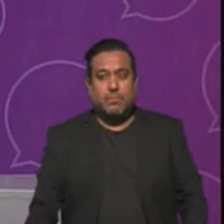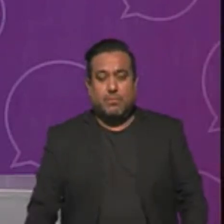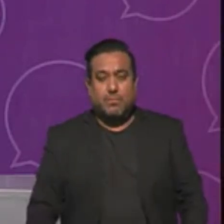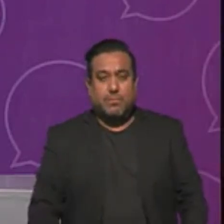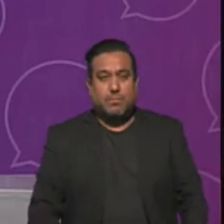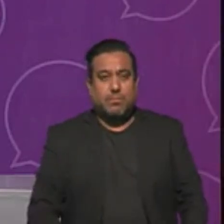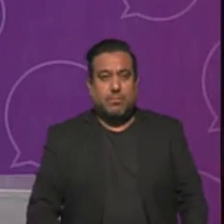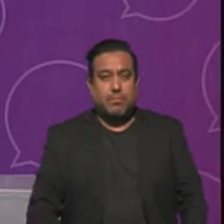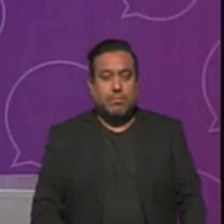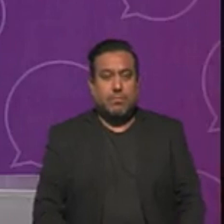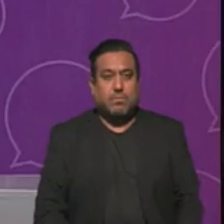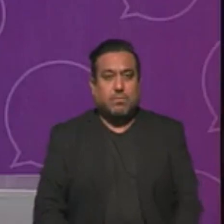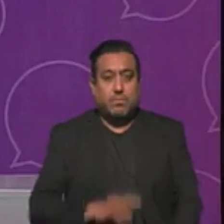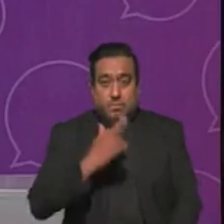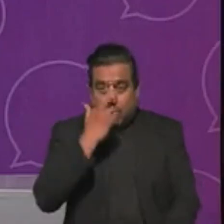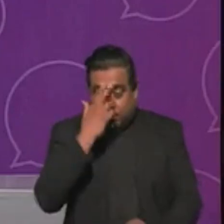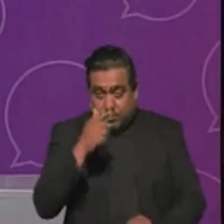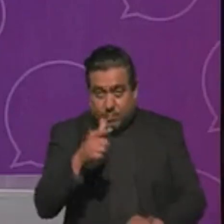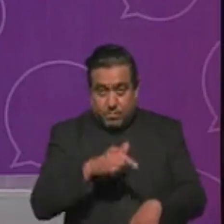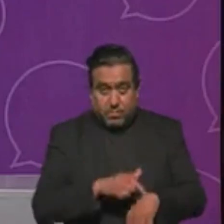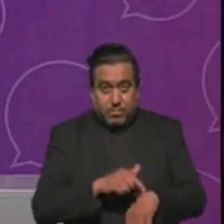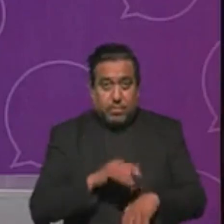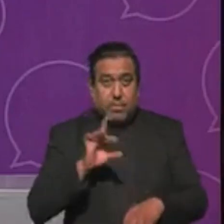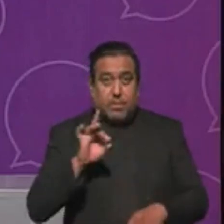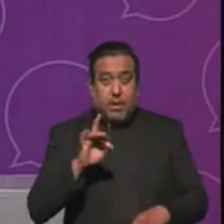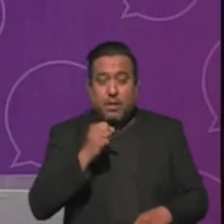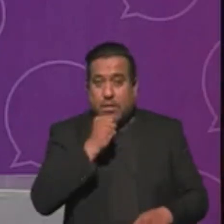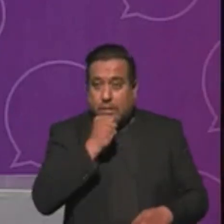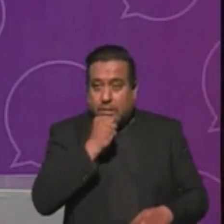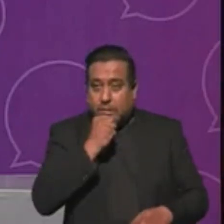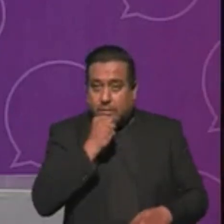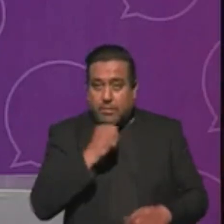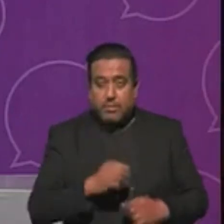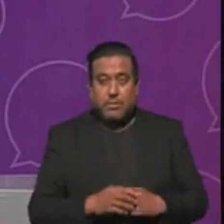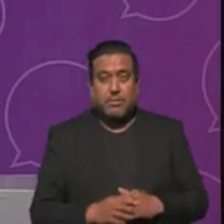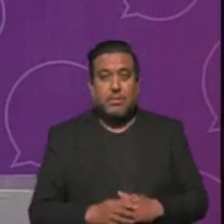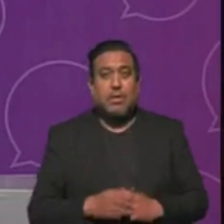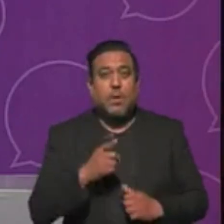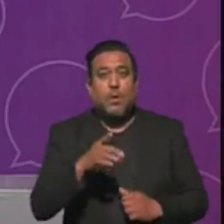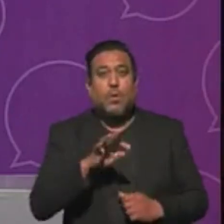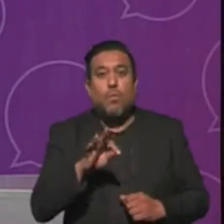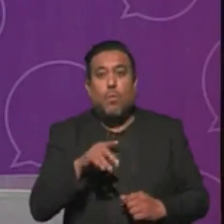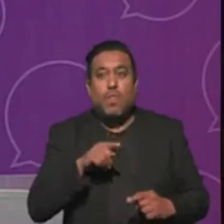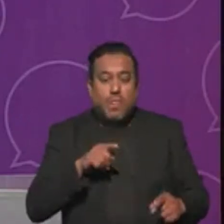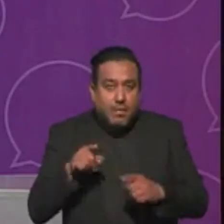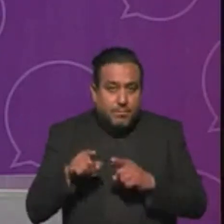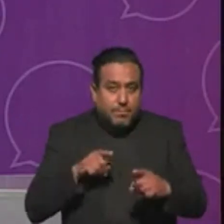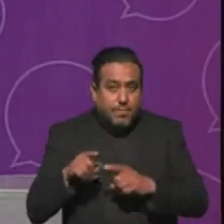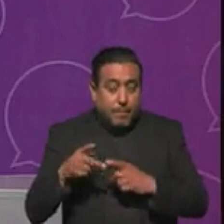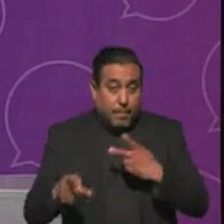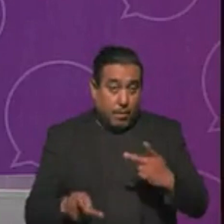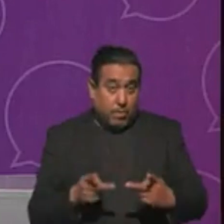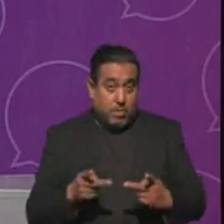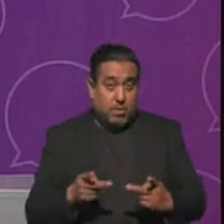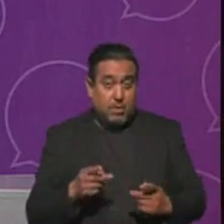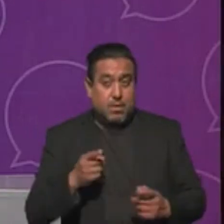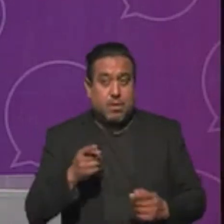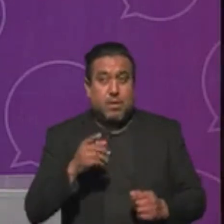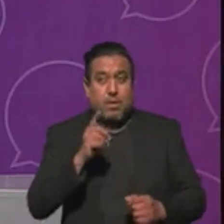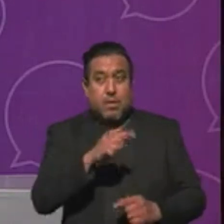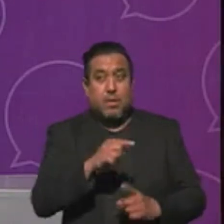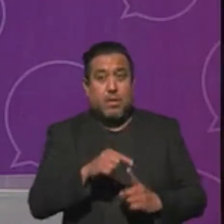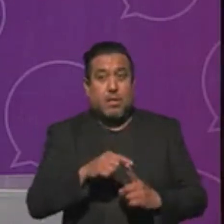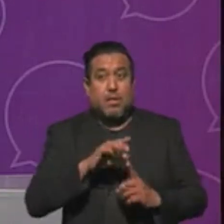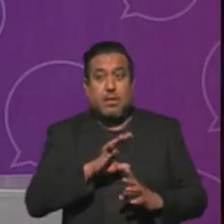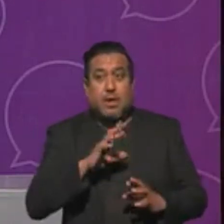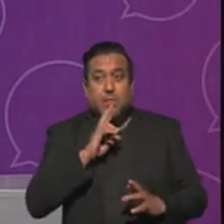democrática recuerde que tienes 30 segundos candidato para poder hacer esta réplica y el candidato de la coalición ya no puede hacer uso